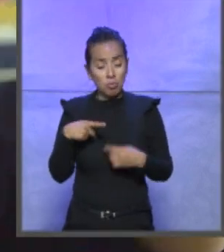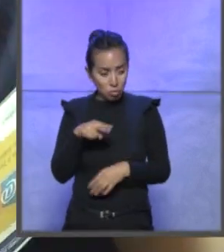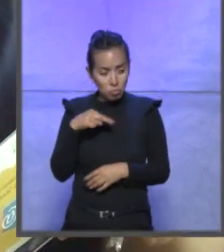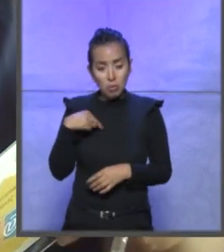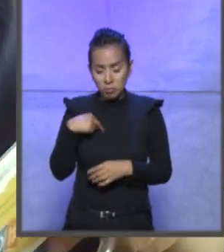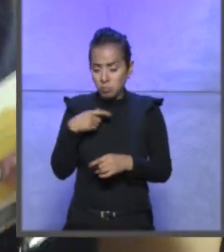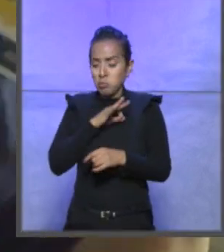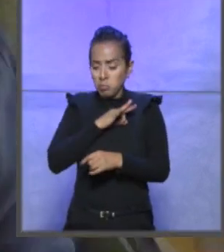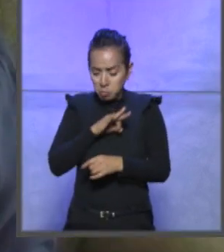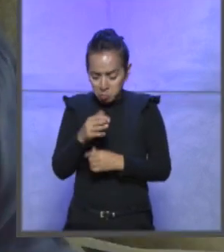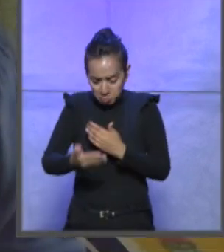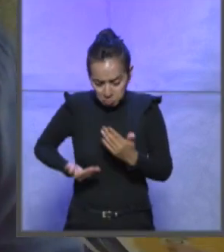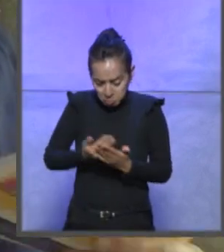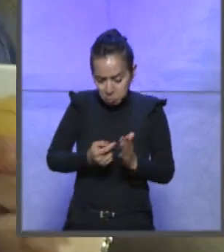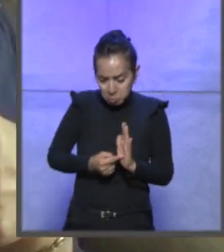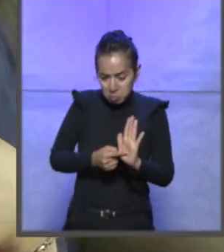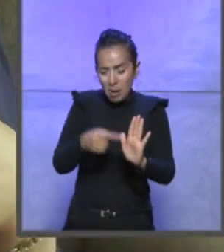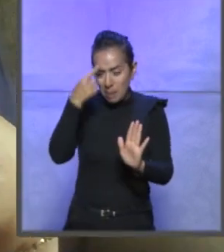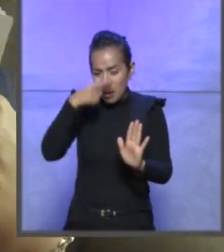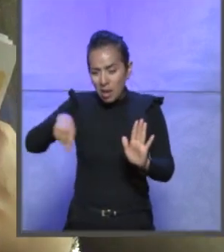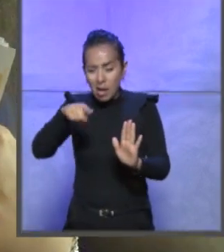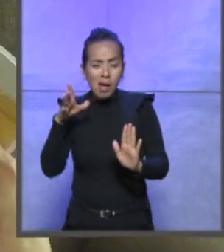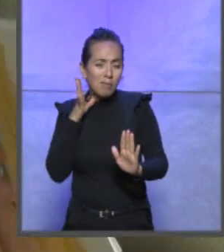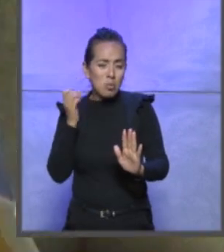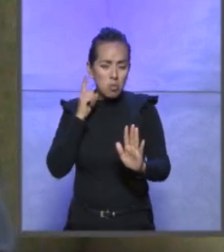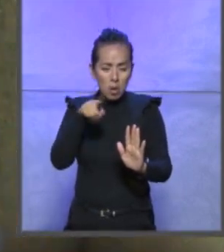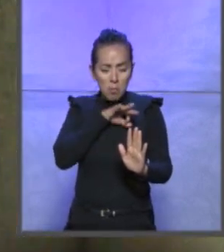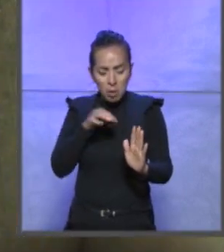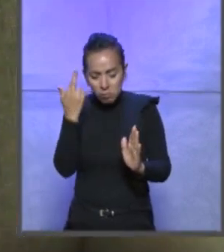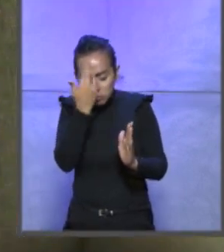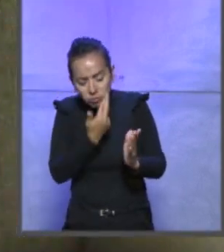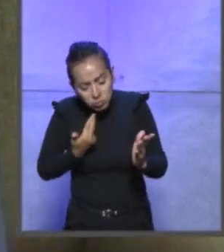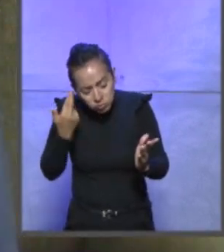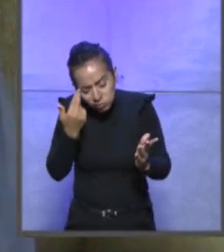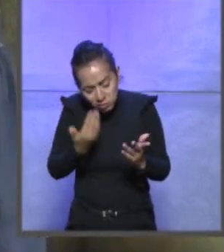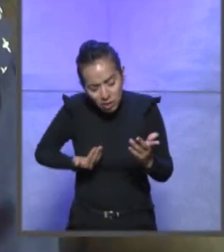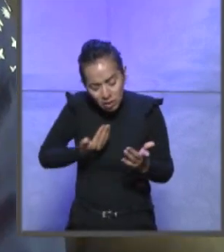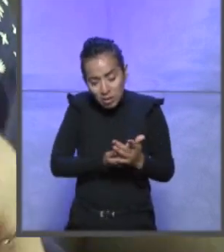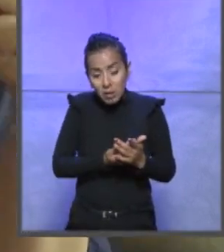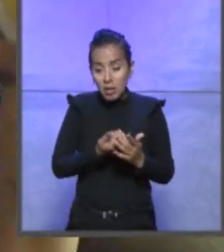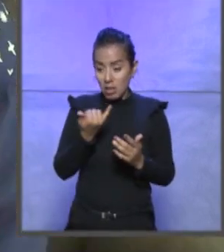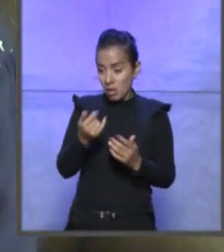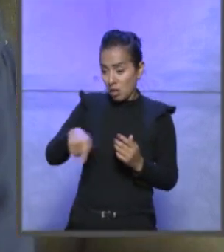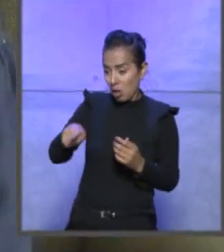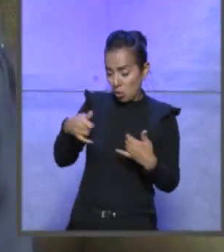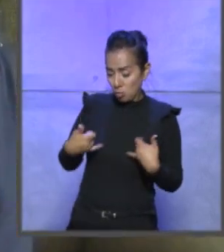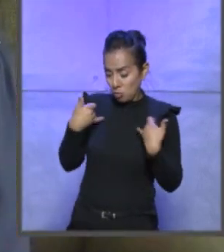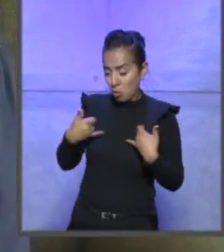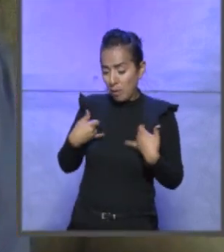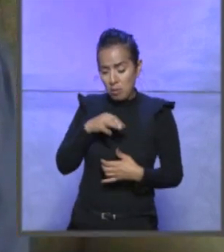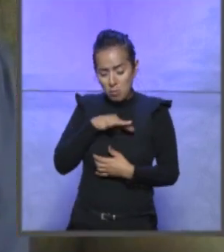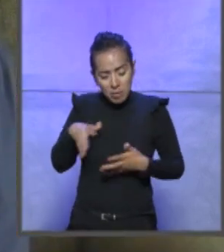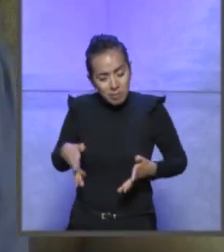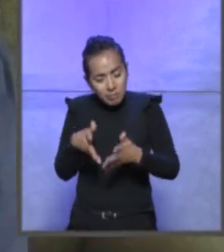el Congreso las analice, y nosotros podemos, por ejemplo, ustedes jóvenes, promover